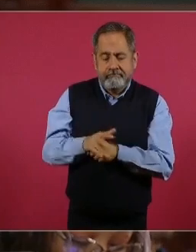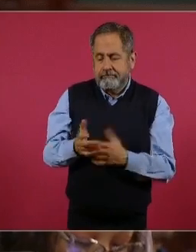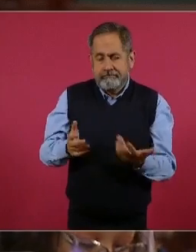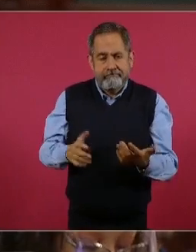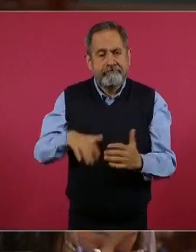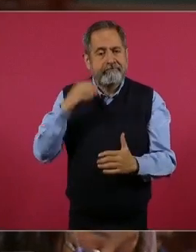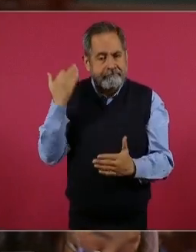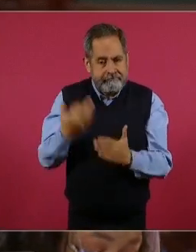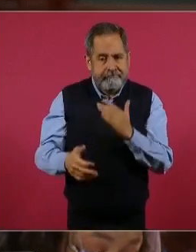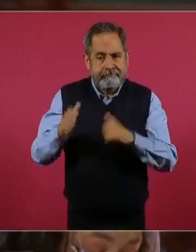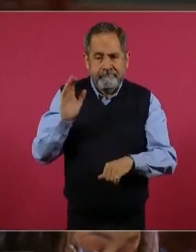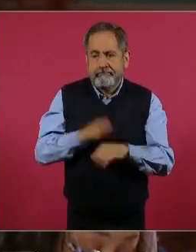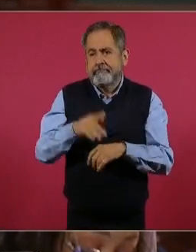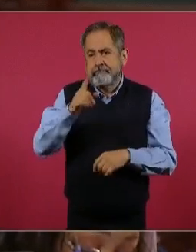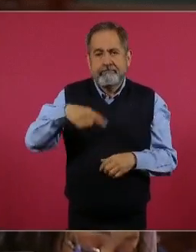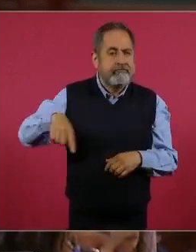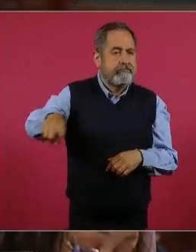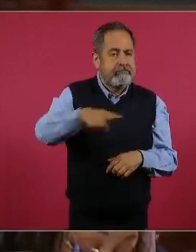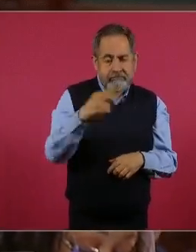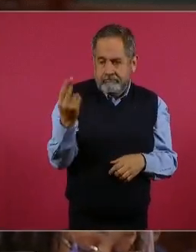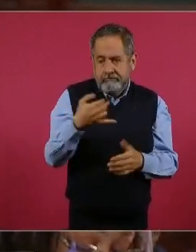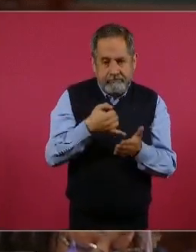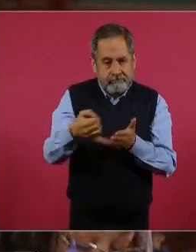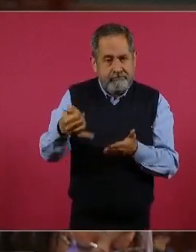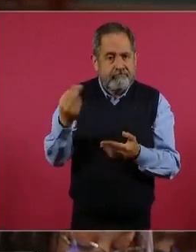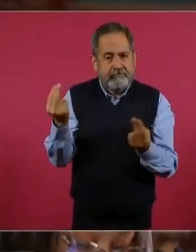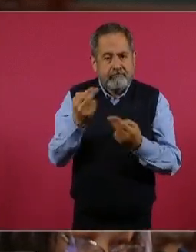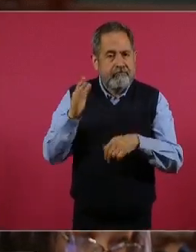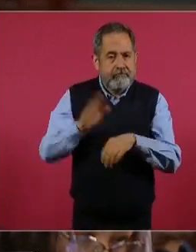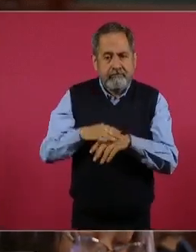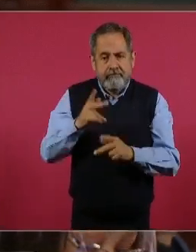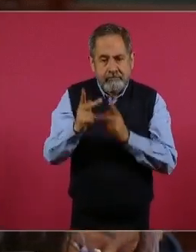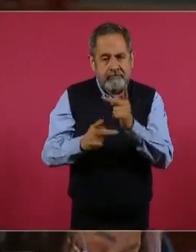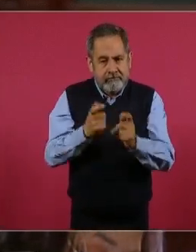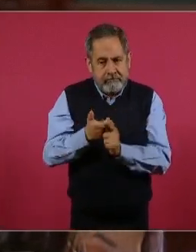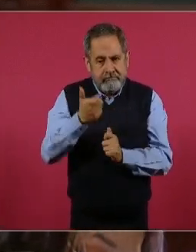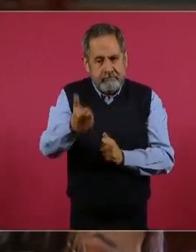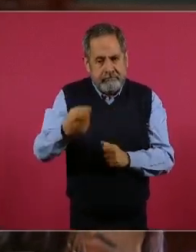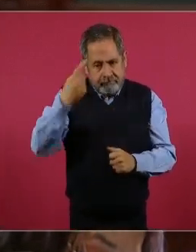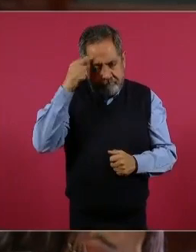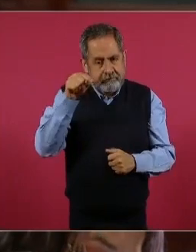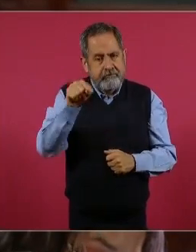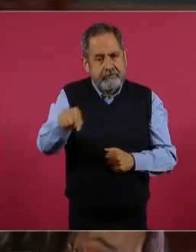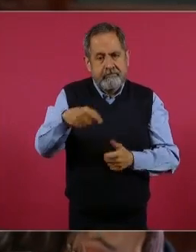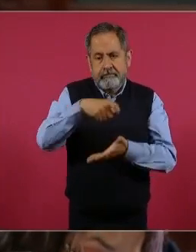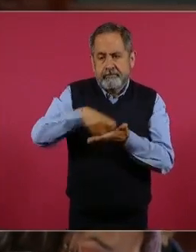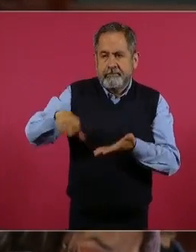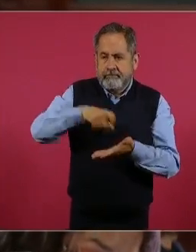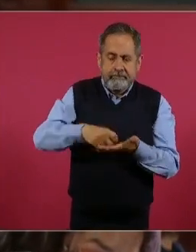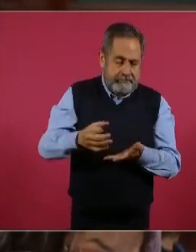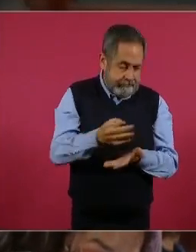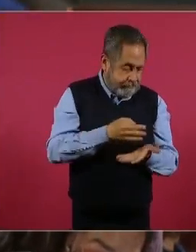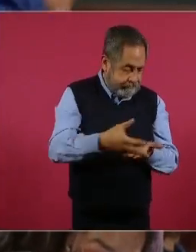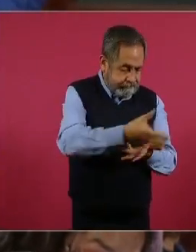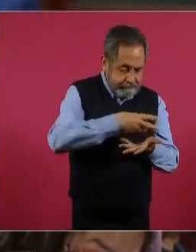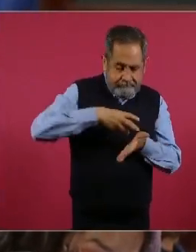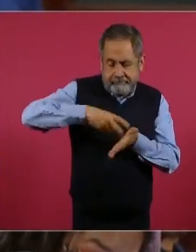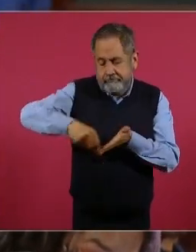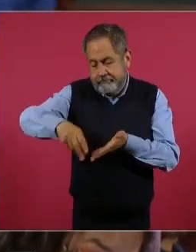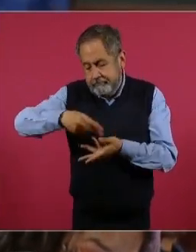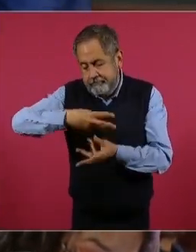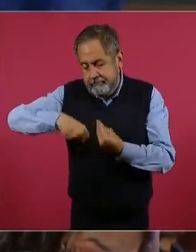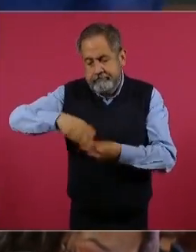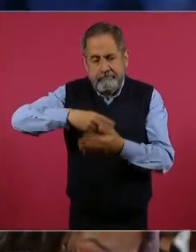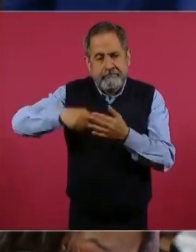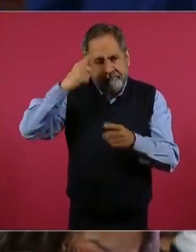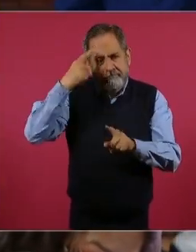necesita. Los agricultores necesitan también créditos para comprar semillas, para